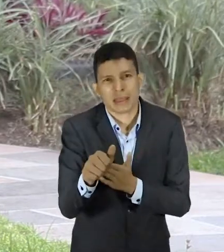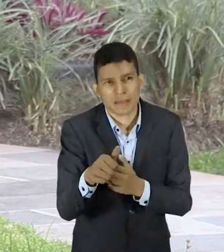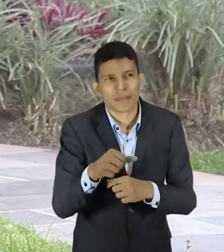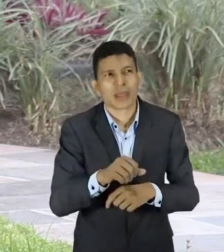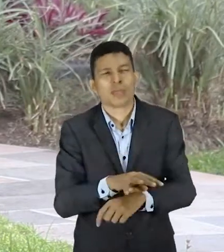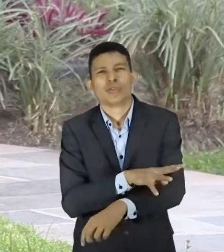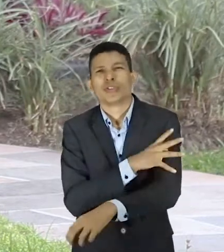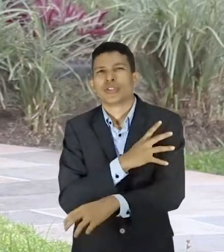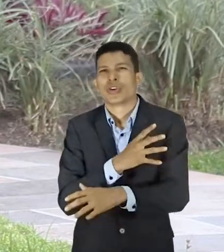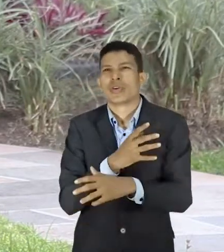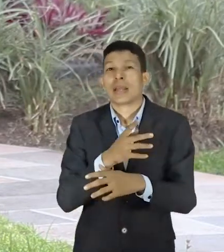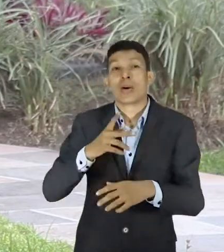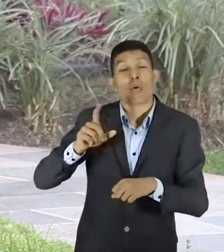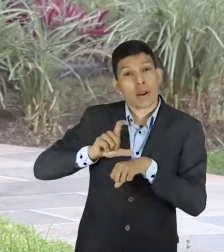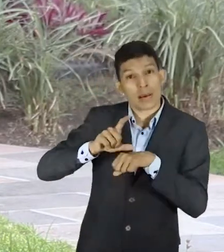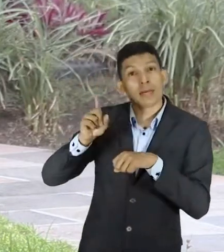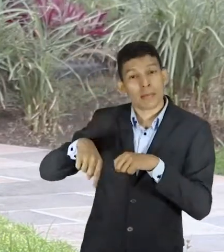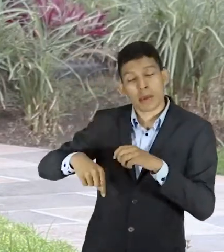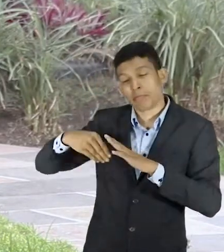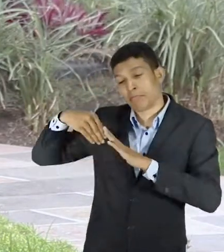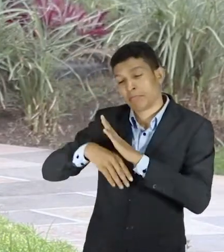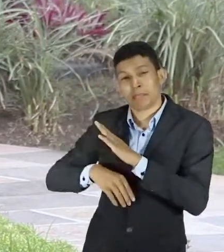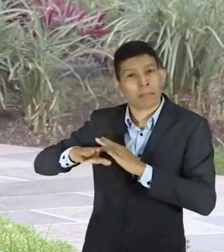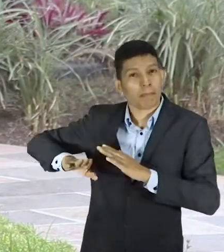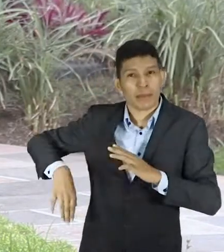emocional, se derrumban a nivel escolar.